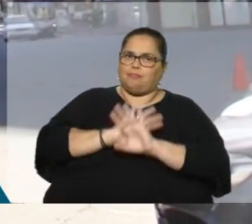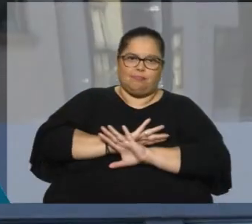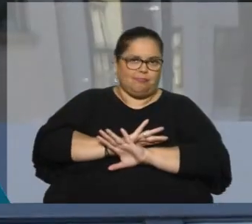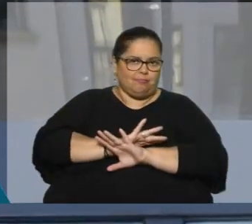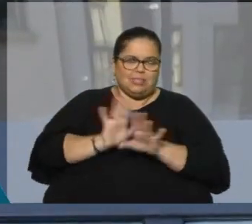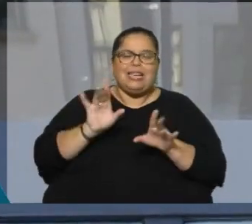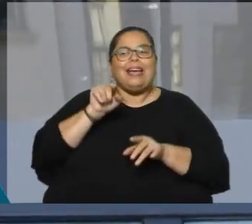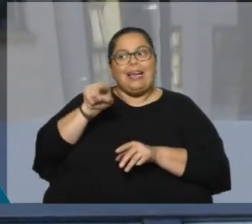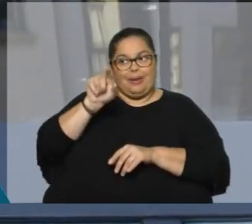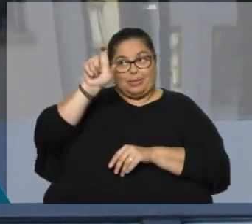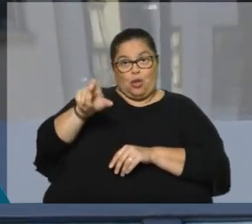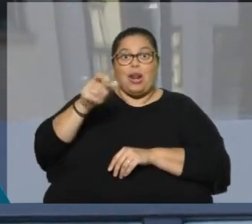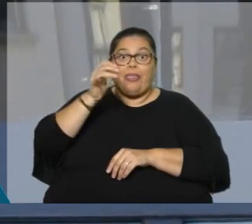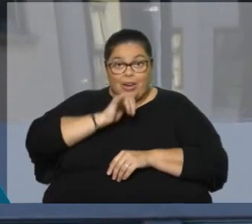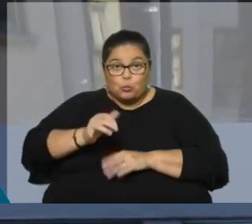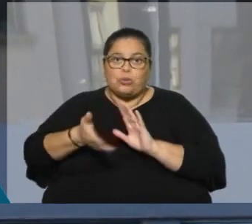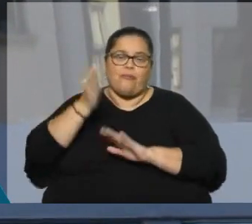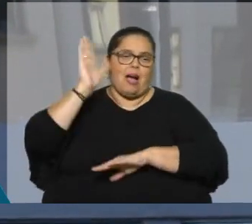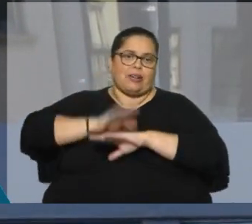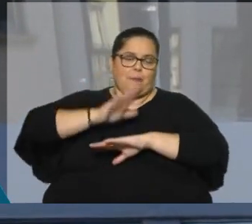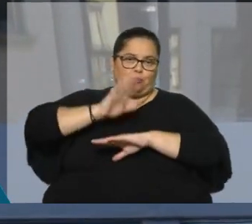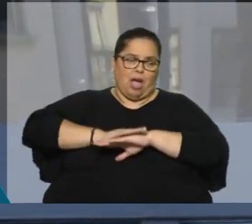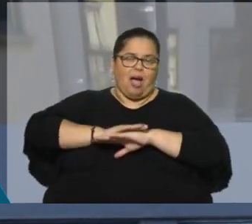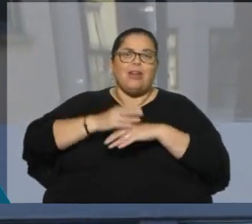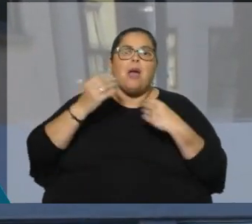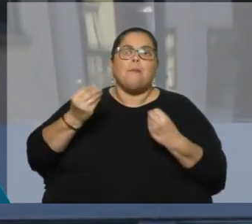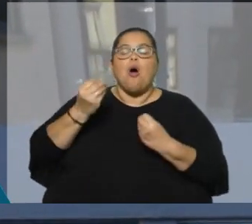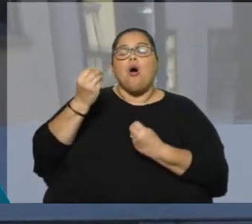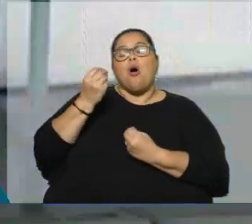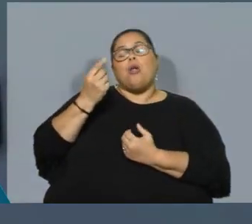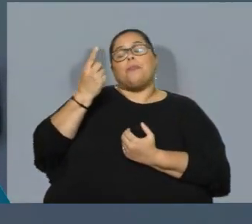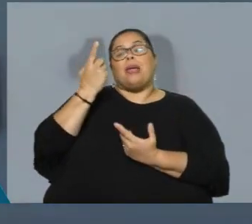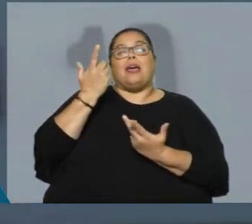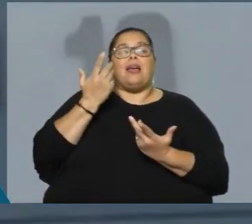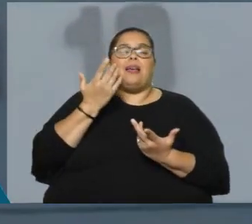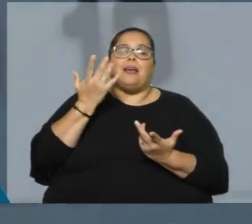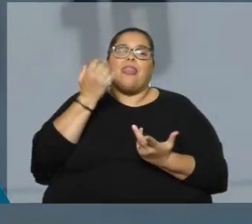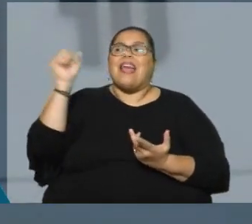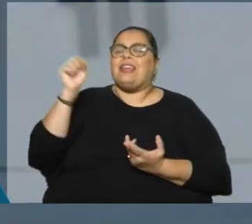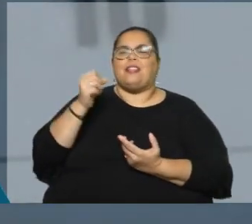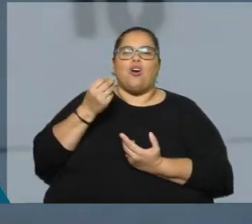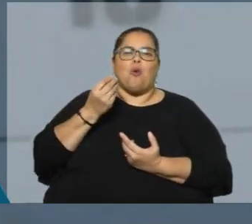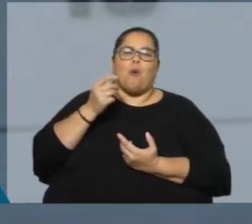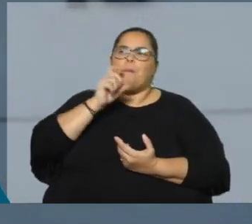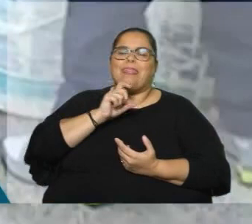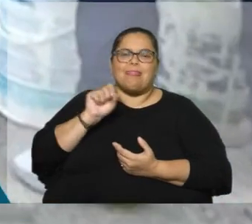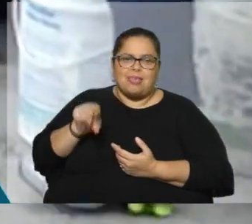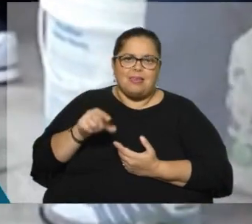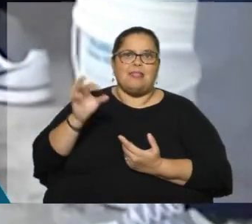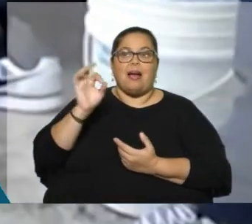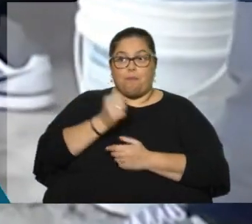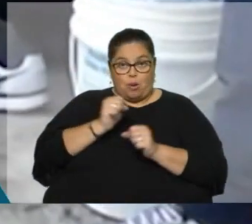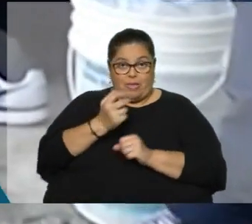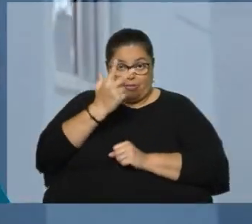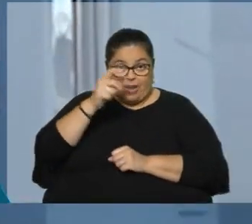tendrá responsabilidad penal por la comisión del delito de calumnia y simulación de delito que se castiga con pena de 3 meses de prisión